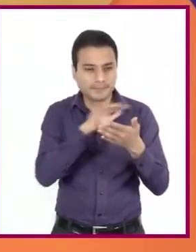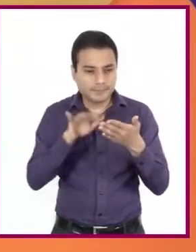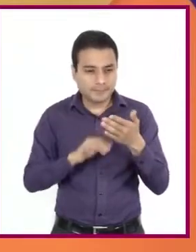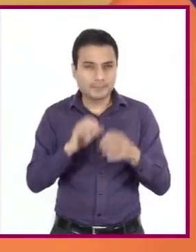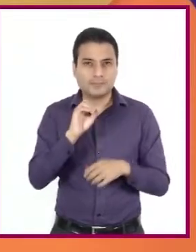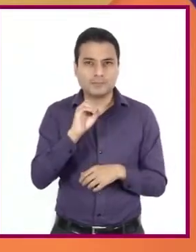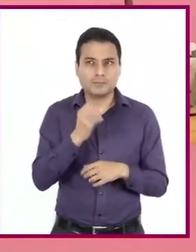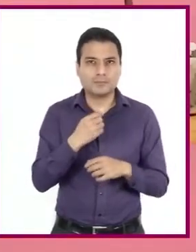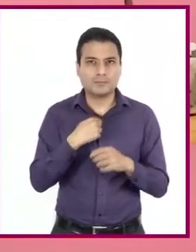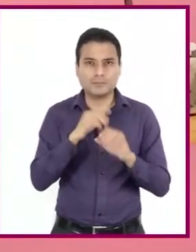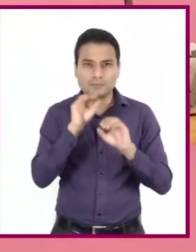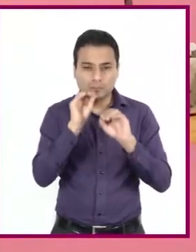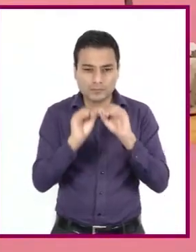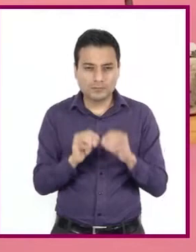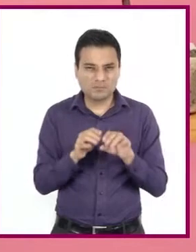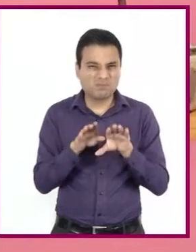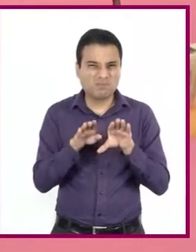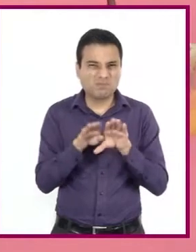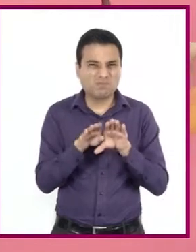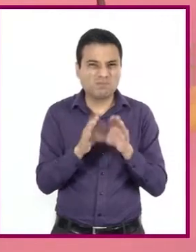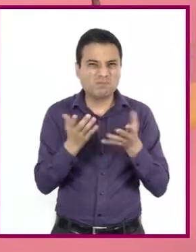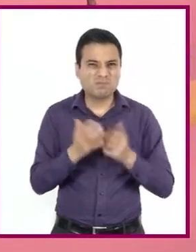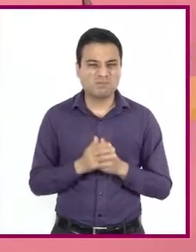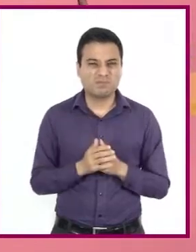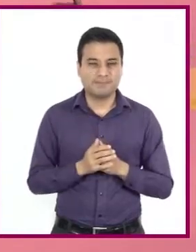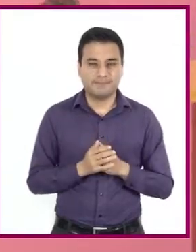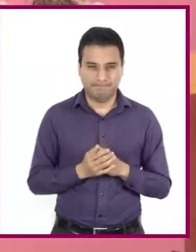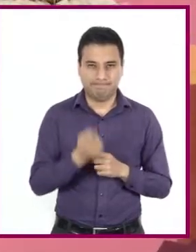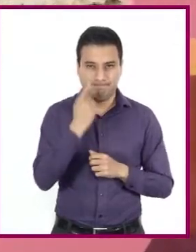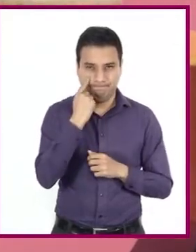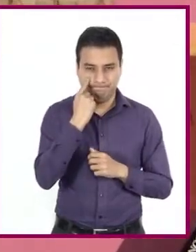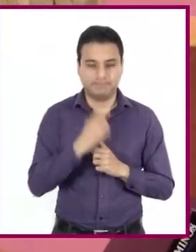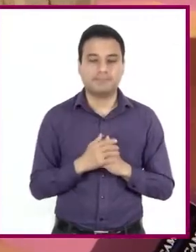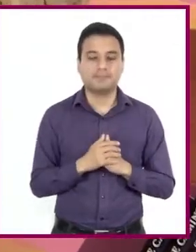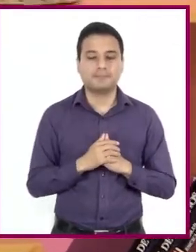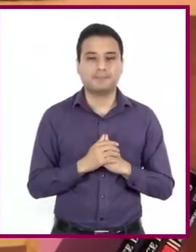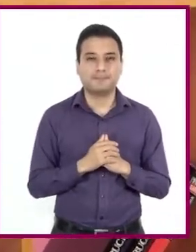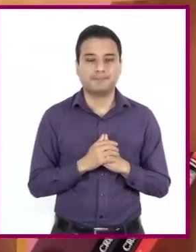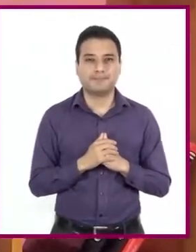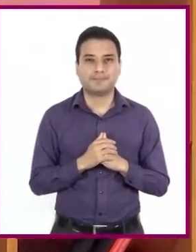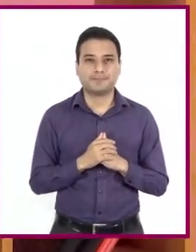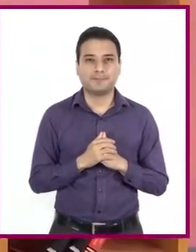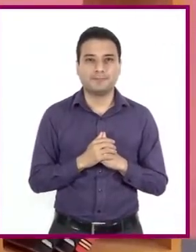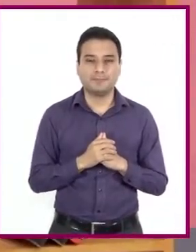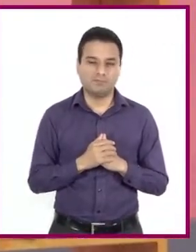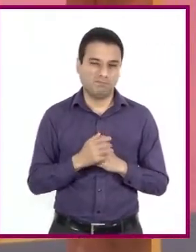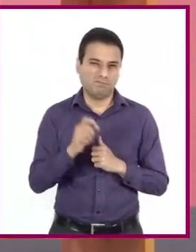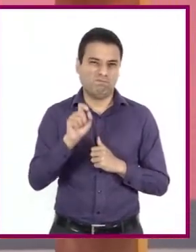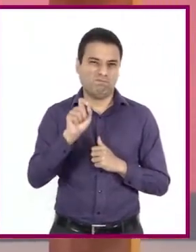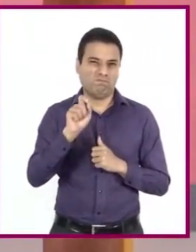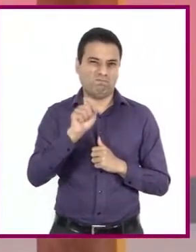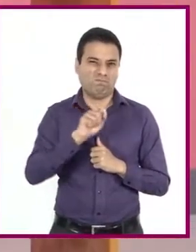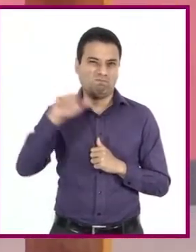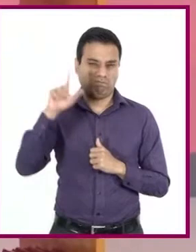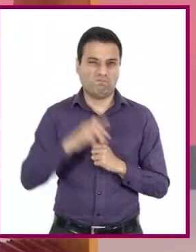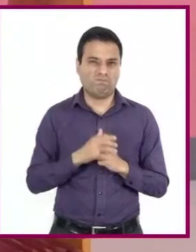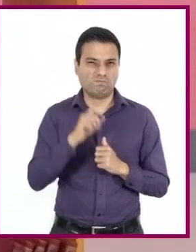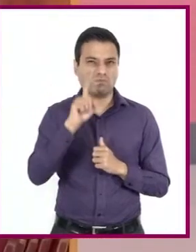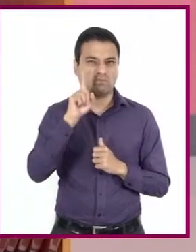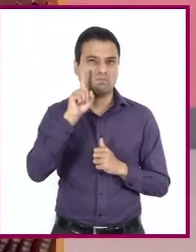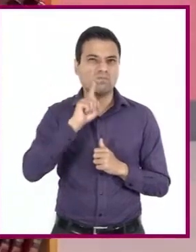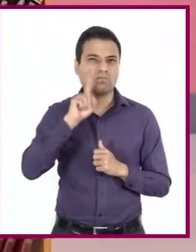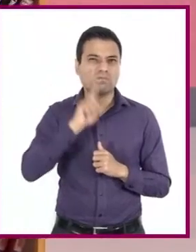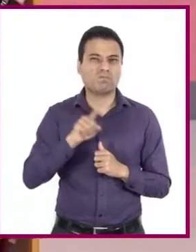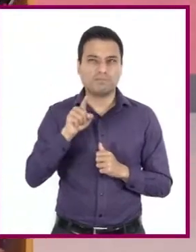¿qué más es importante? Para ello, escuchemos qué nos tiene que decir nuestro especialista sobre la importancia del diseño